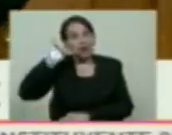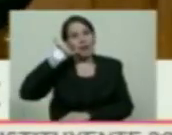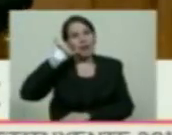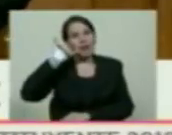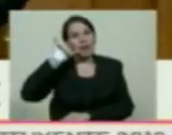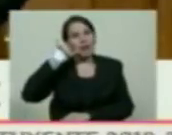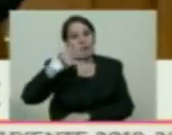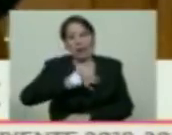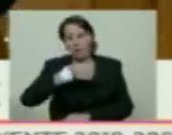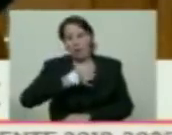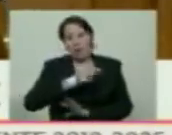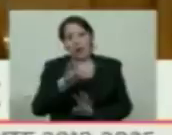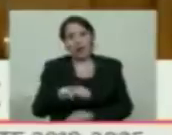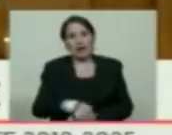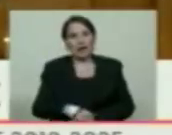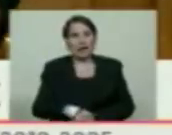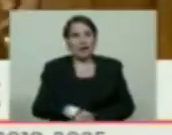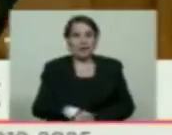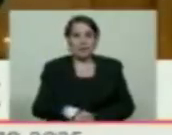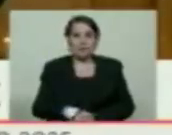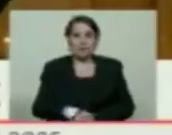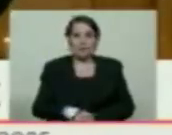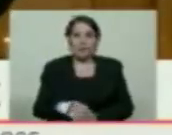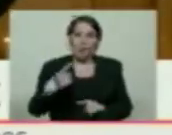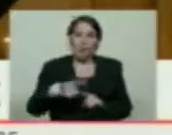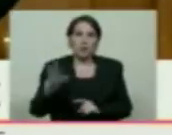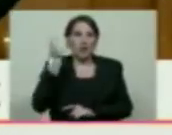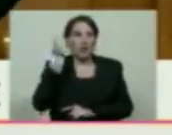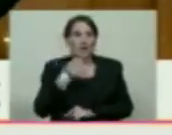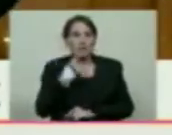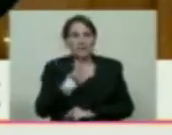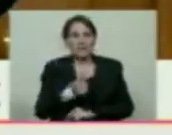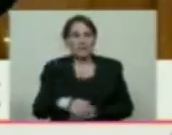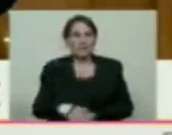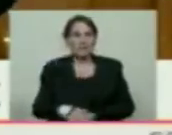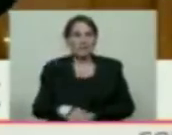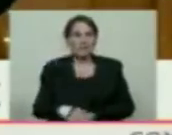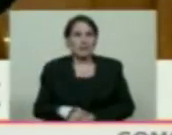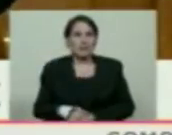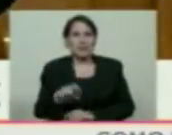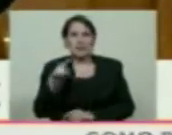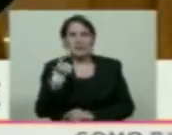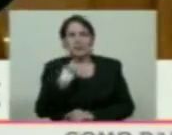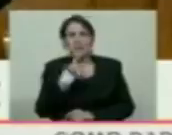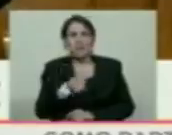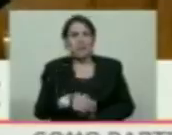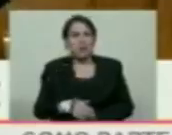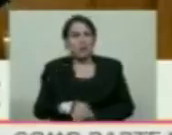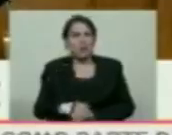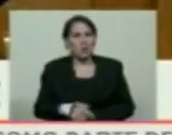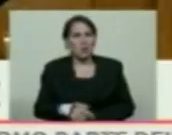una campeona, pues. No es Alexandra, es Isabel. Entonces ella me dice, lo primero que me dijo es algo así como que,